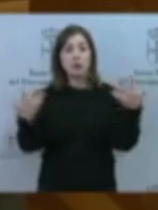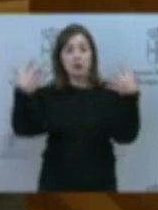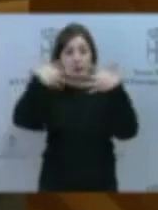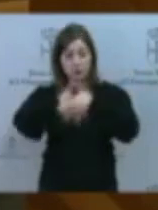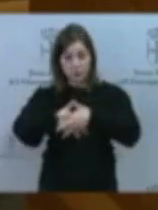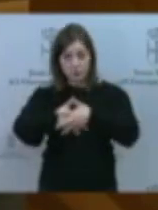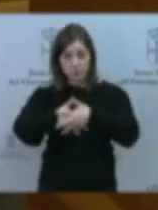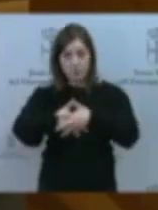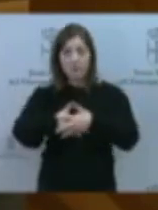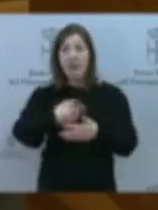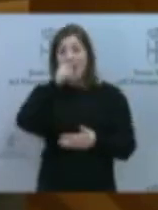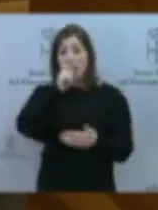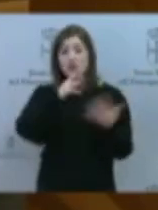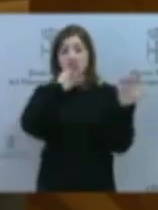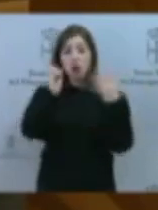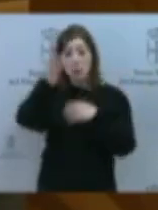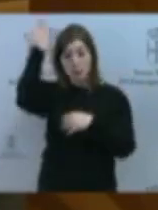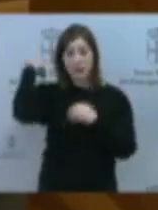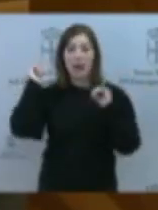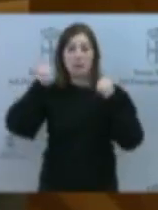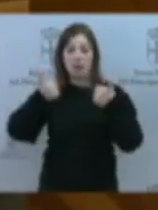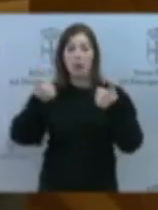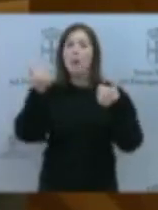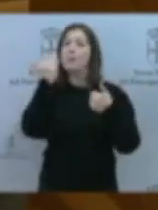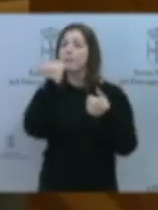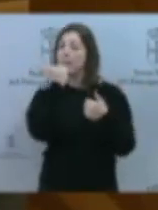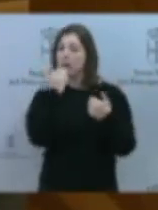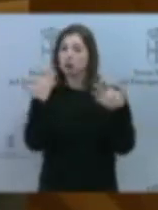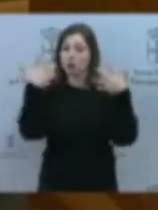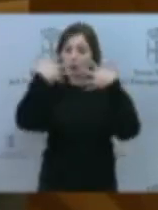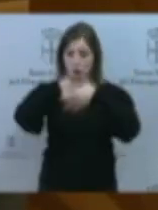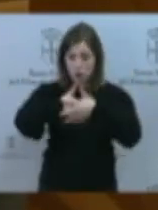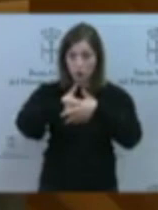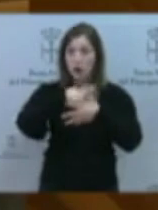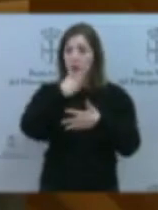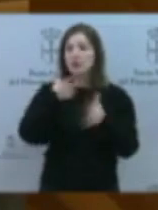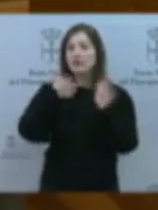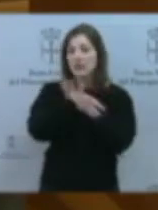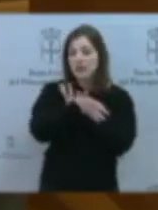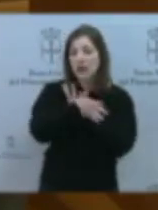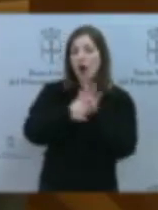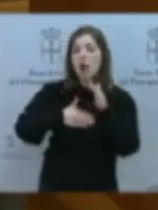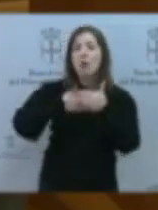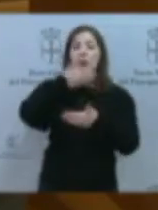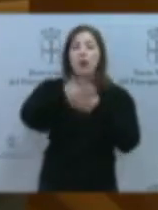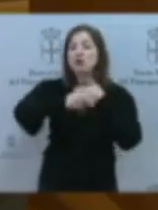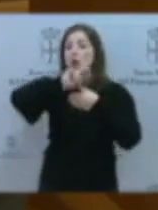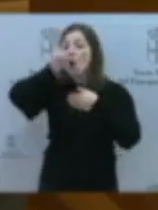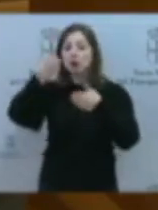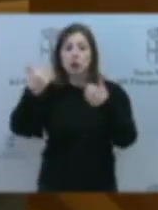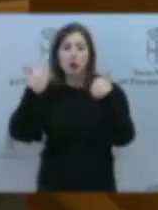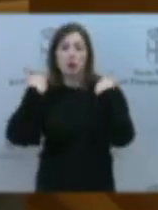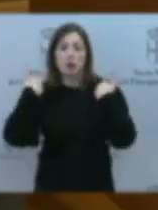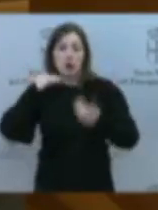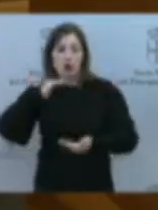otras razones porque vamos a un proceso completamente diferente de competencia. Y eso también tiene una parte positiva que no podemos obviar, y es la capitalización también de